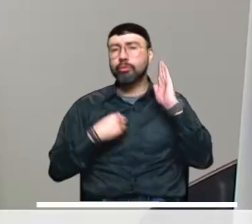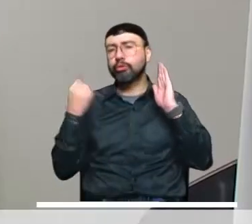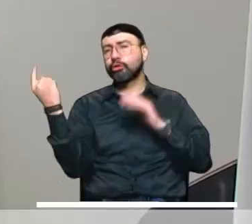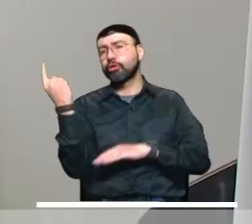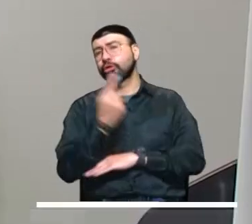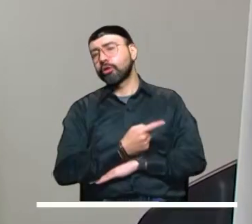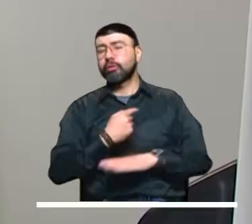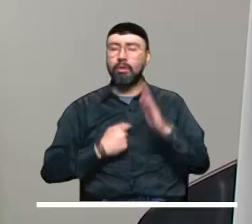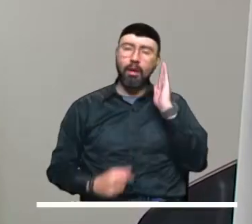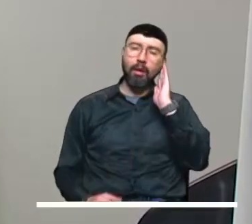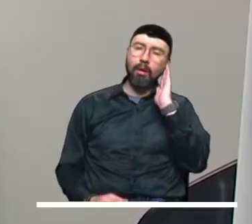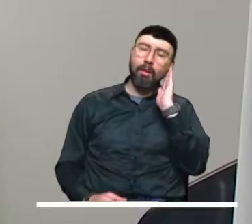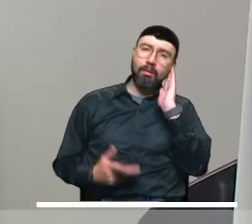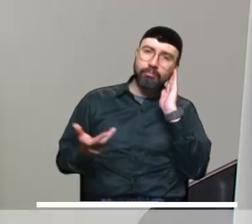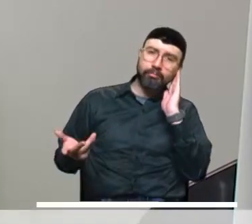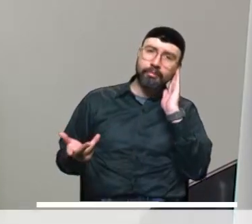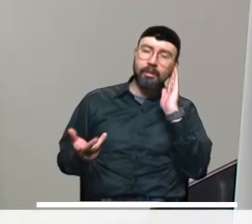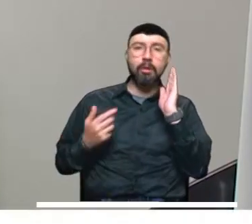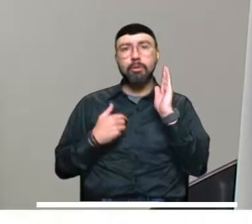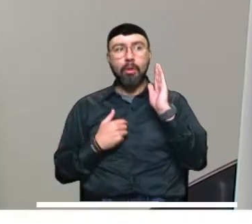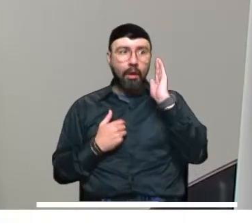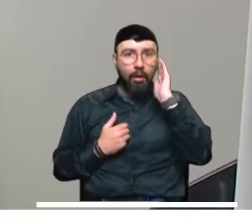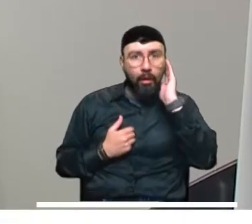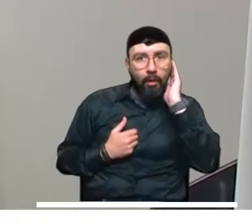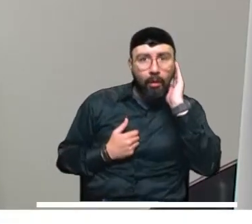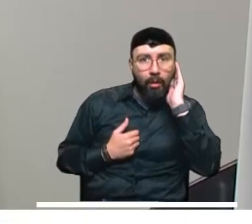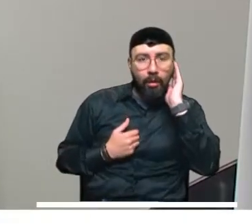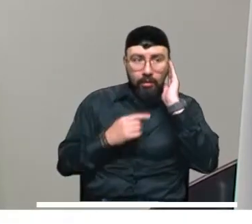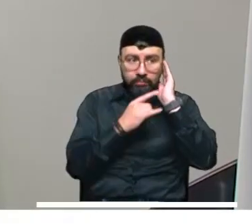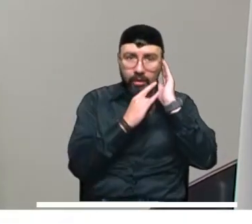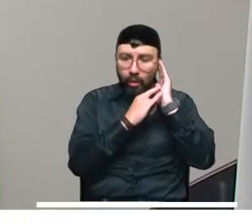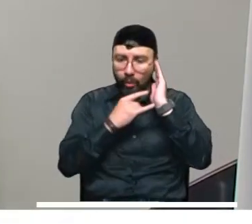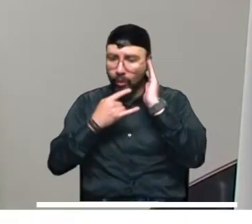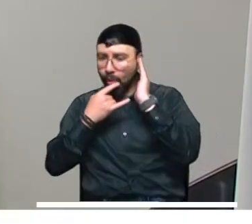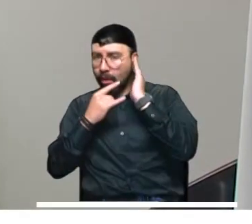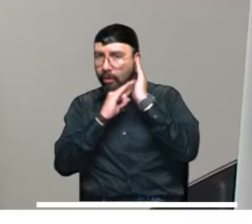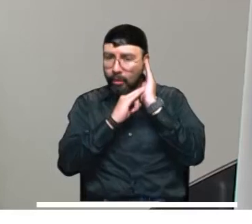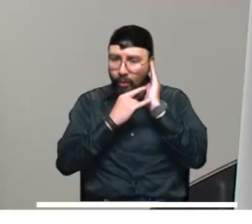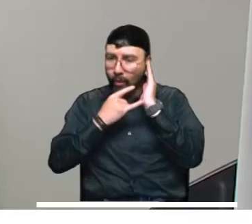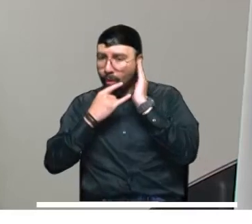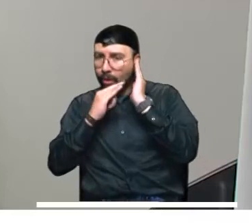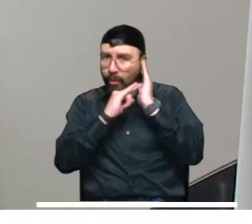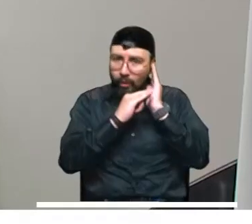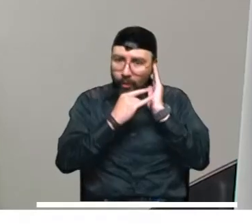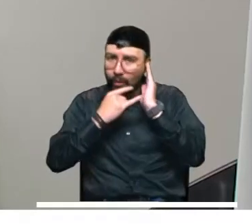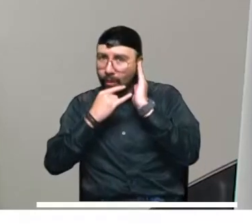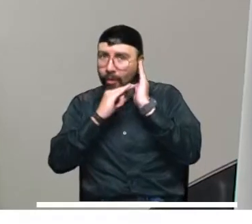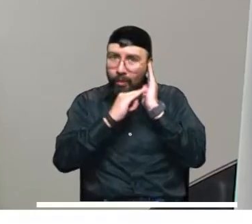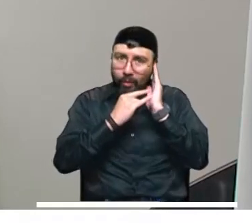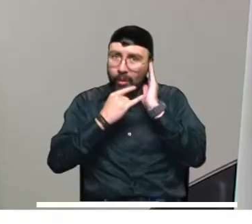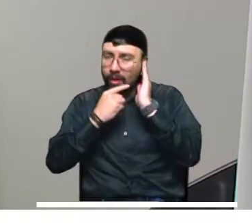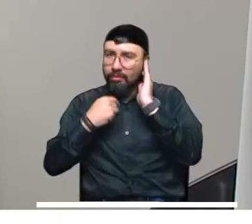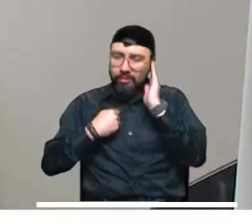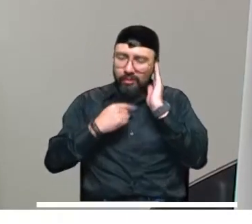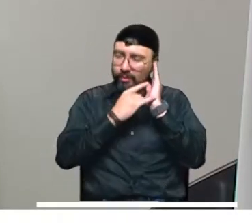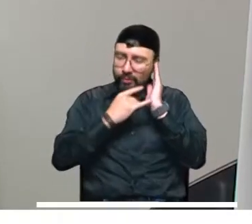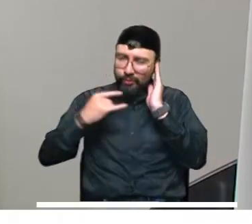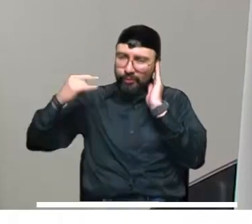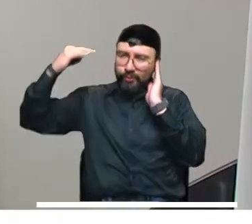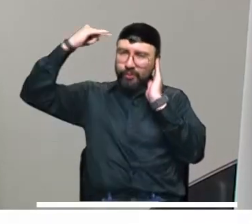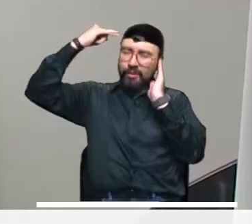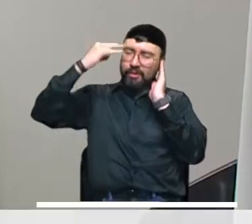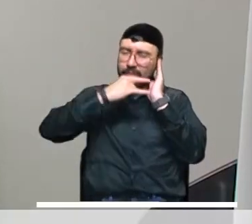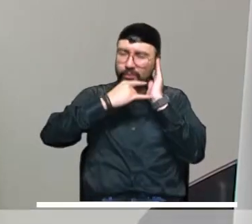celulares y si estamos hablando por teléfono, estas ondas chocan en la amalgama y repercuten en la cabeza y